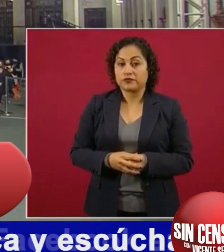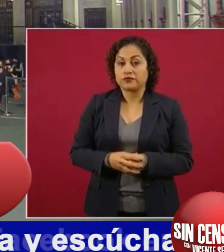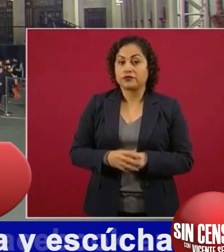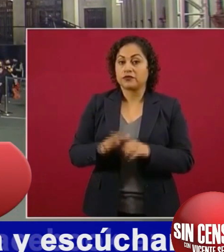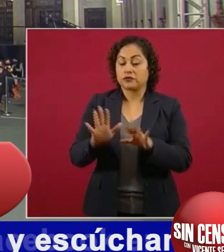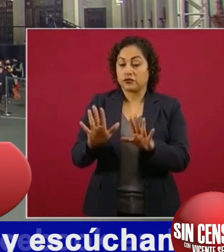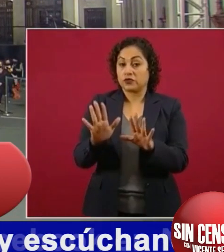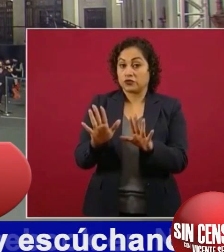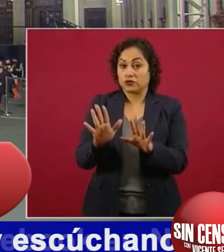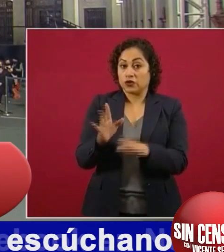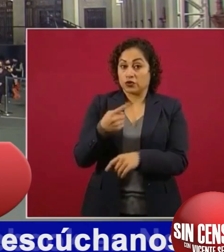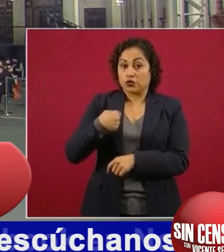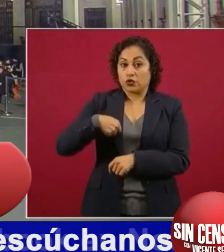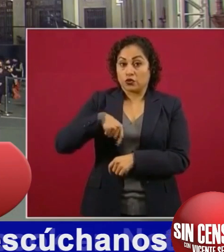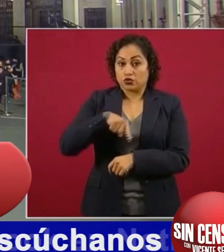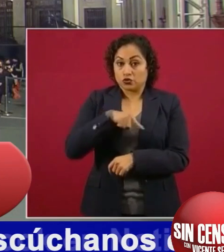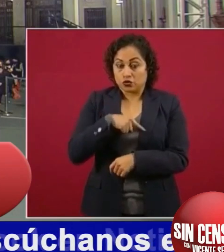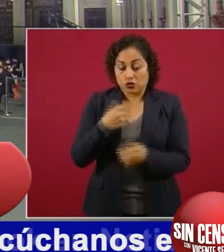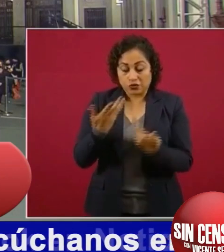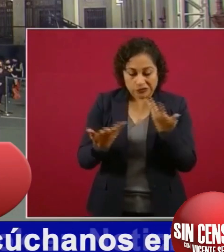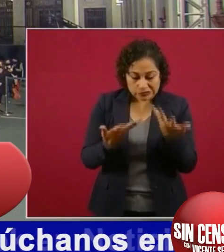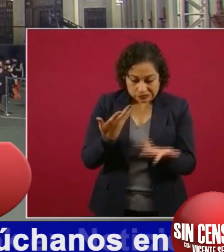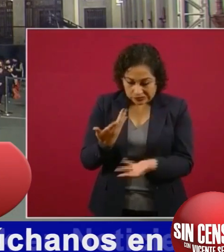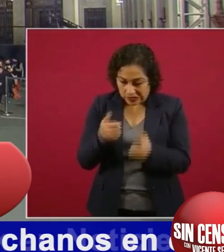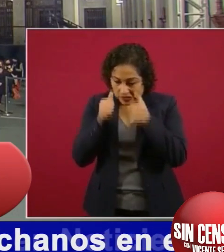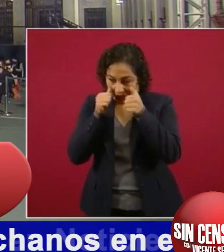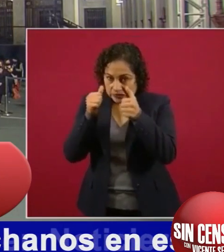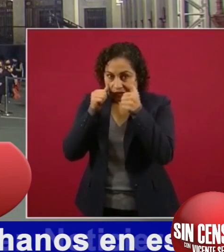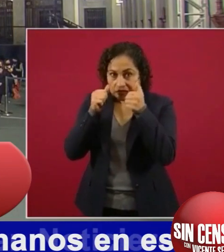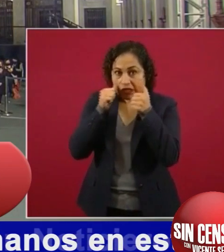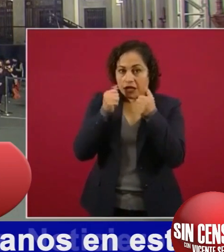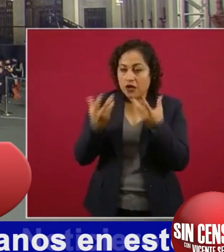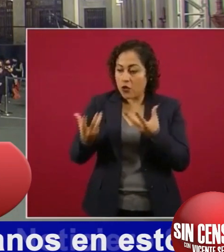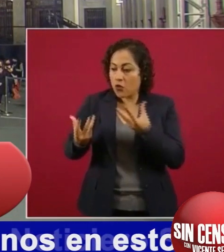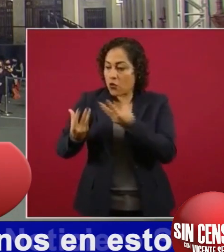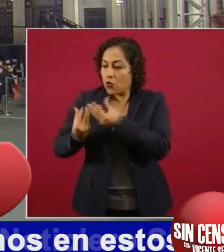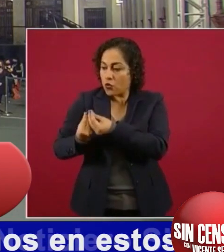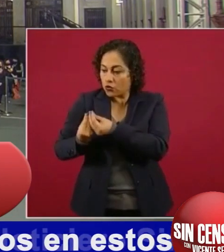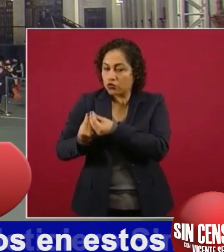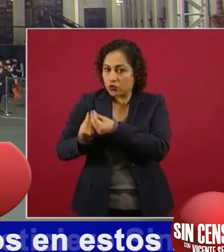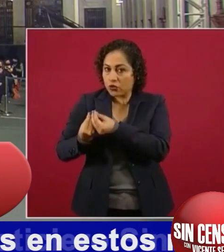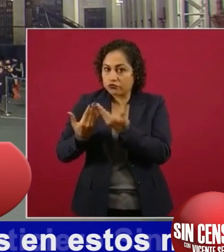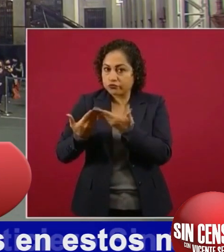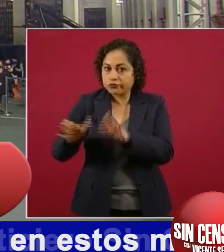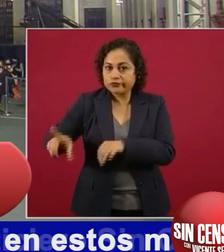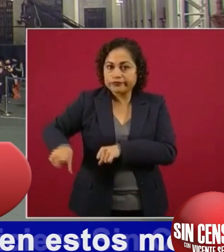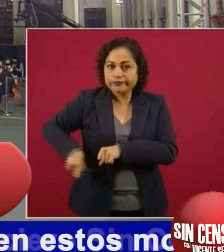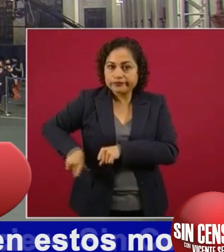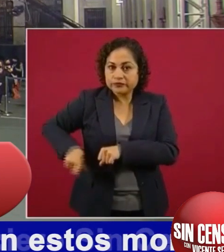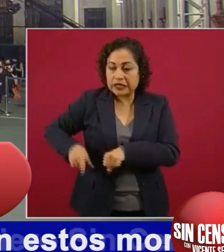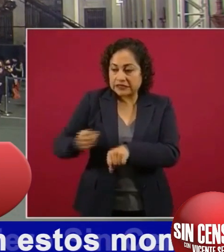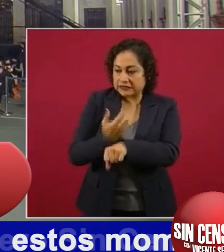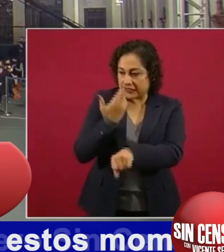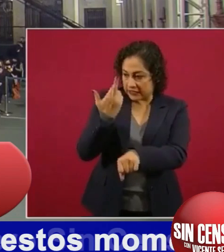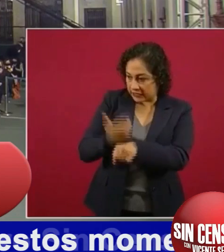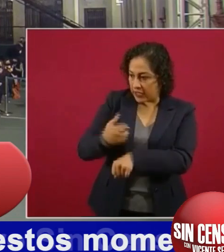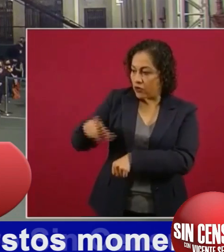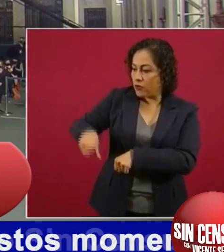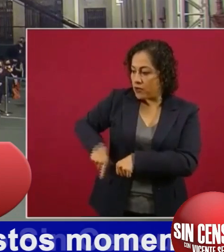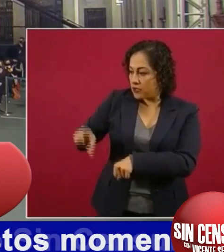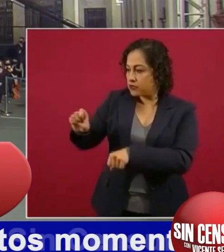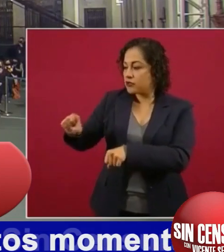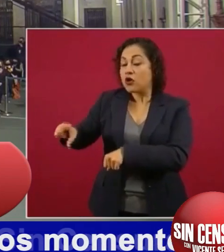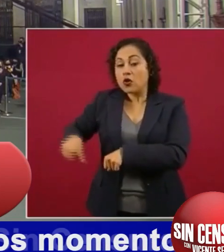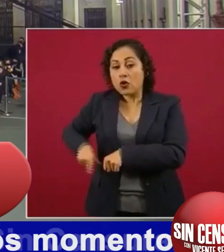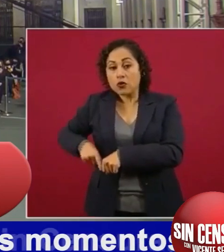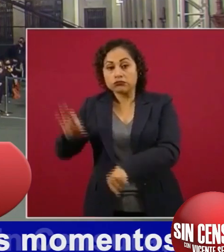Estamos tratando de ver, porque estamos muy de la mano con la Defensoría Pública. La Secretaría de Gobernación y la Defensoría Pública del Poder Judicial